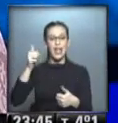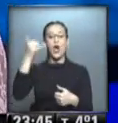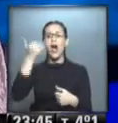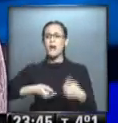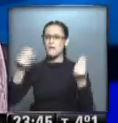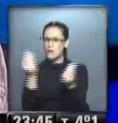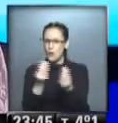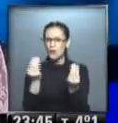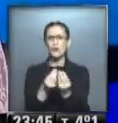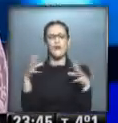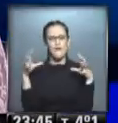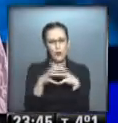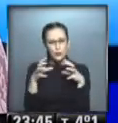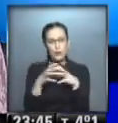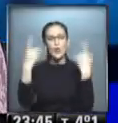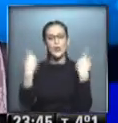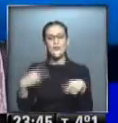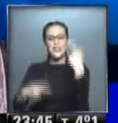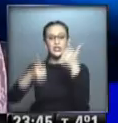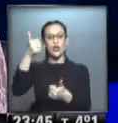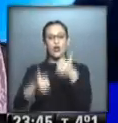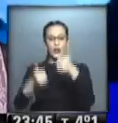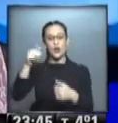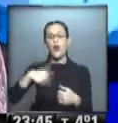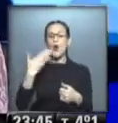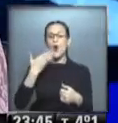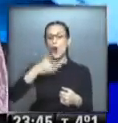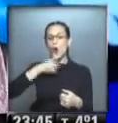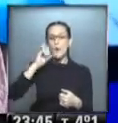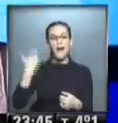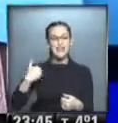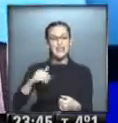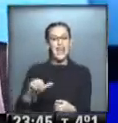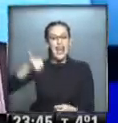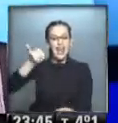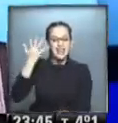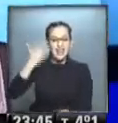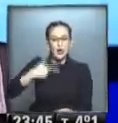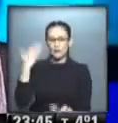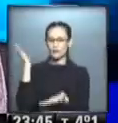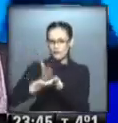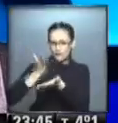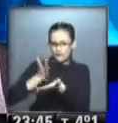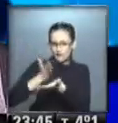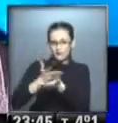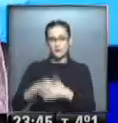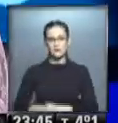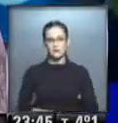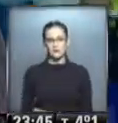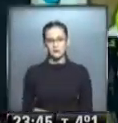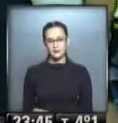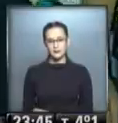por distintas divisionales y por distintos torneos. En este caso, Copa Argentina. Ganó San Lorenzo y sigue adelante en este torneo, el más federal de la República